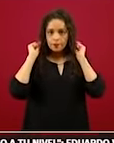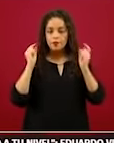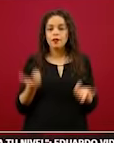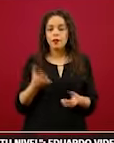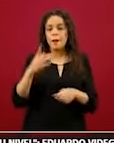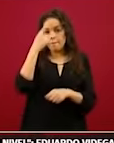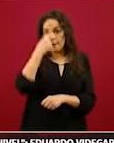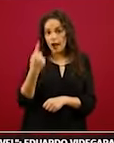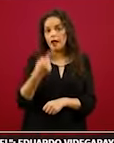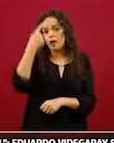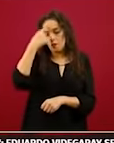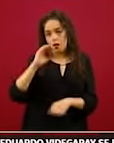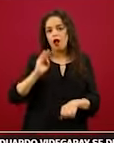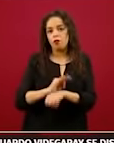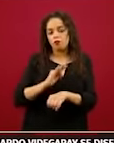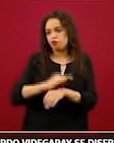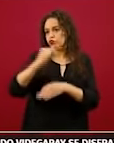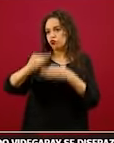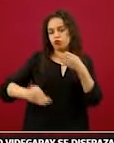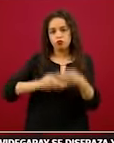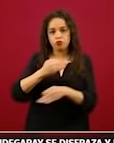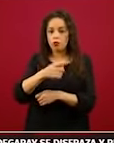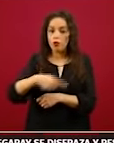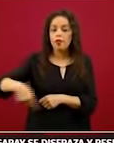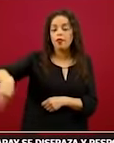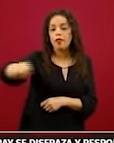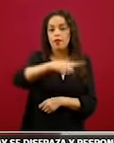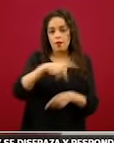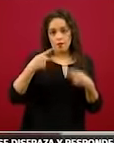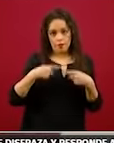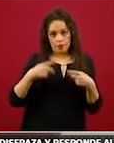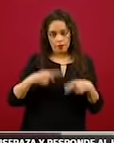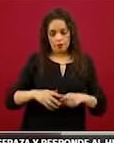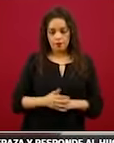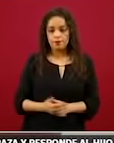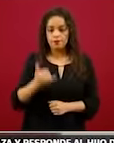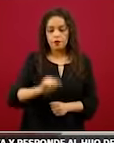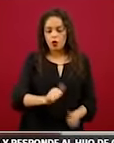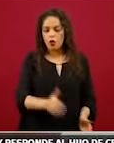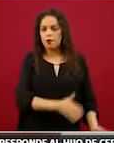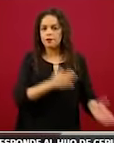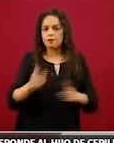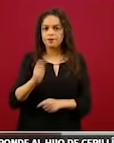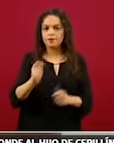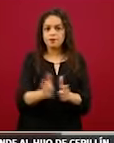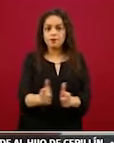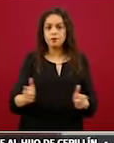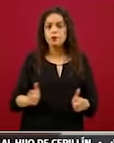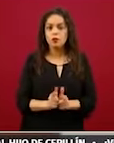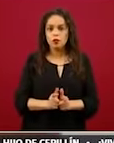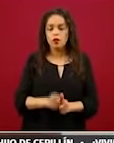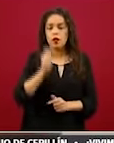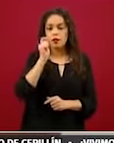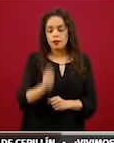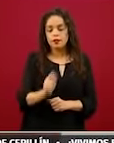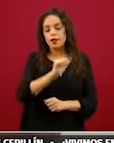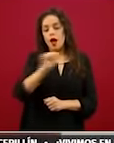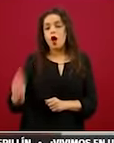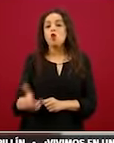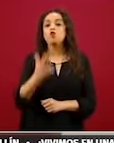demás. Y después tenemos el grupo que es acerca del uso de